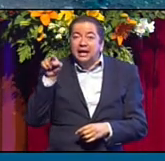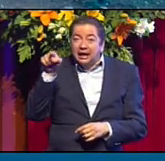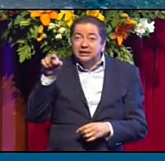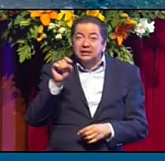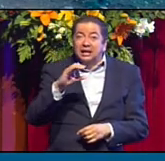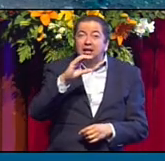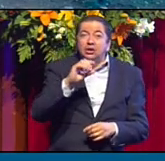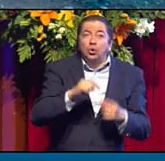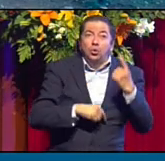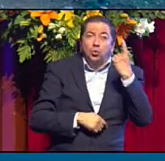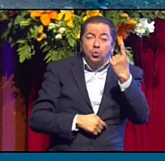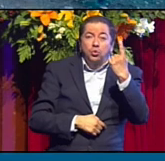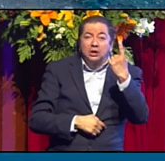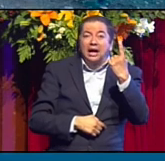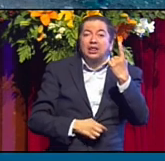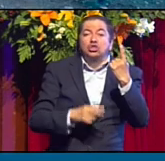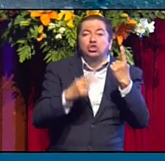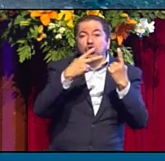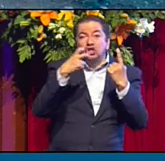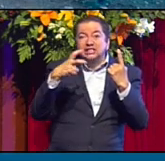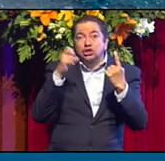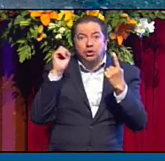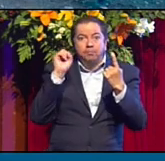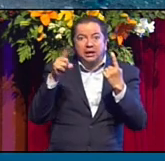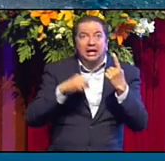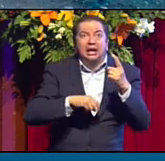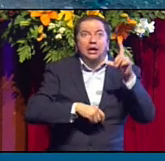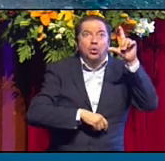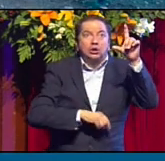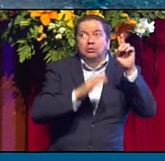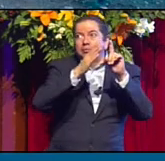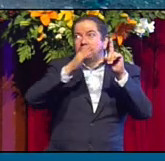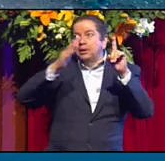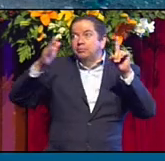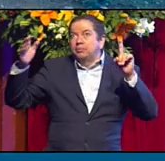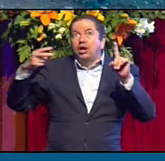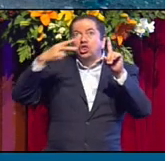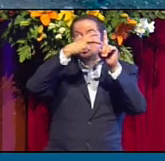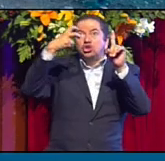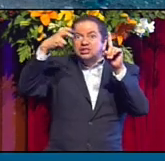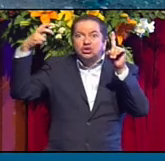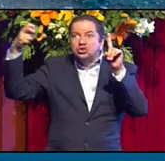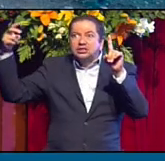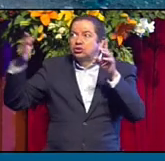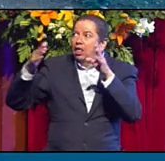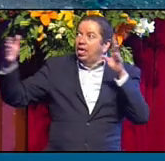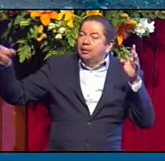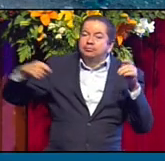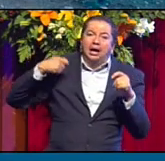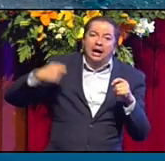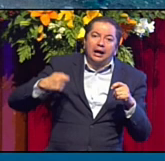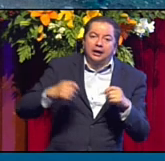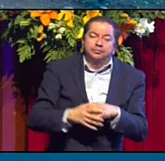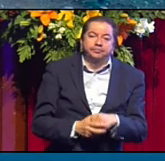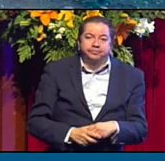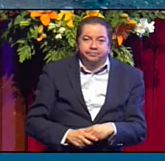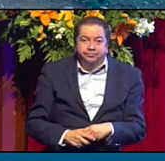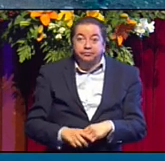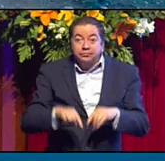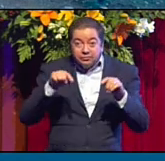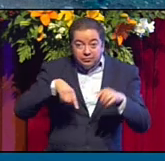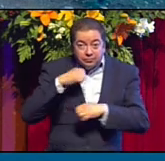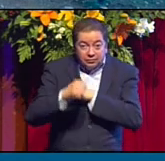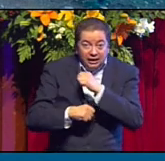monto, cada letra sale como 200,000 pesos. Entonces, cuando la palabra es larga, nos sale un poquito más caro. Pero ojo, este año,